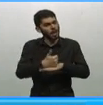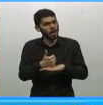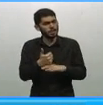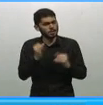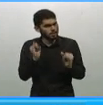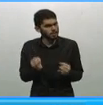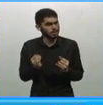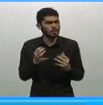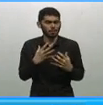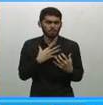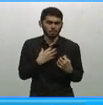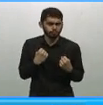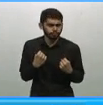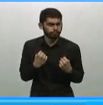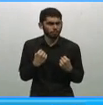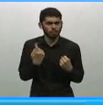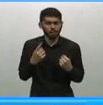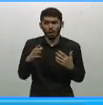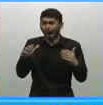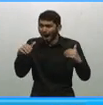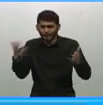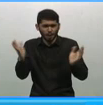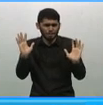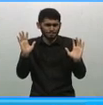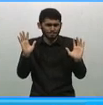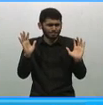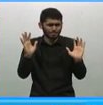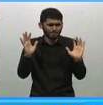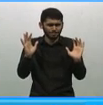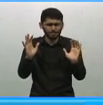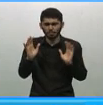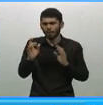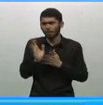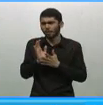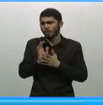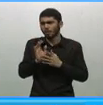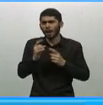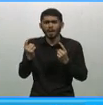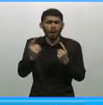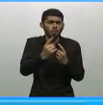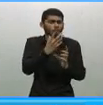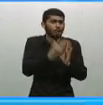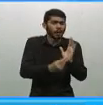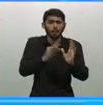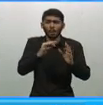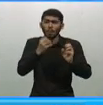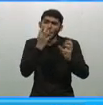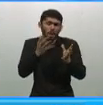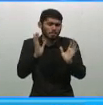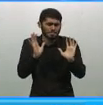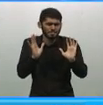cosas que me tocaron vivir Pero obviamente que ellos tienen que hacer su camino con errores y con con aciertos paró